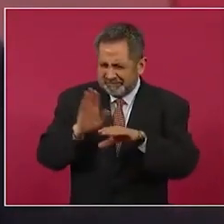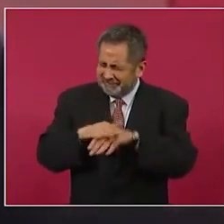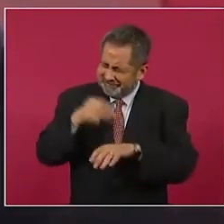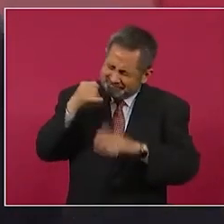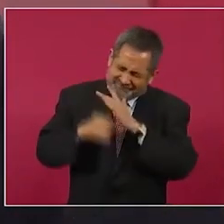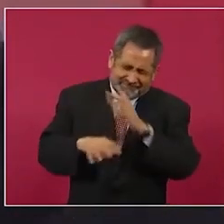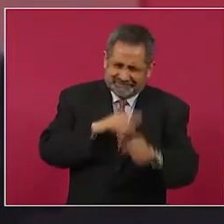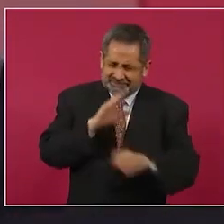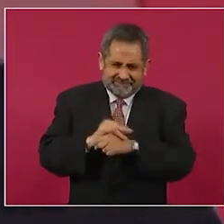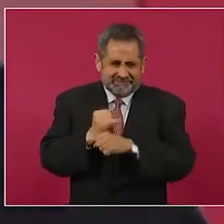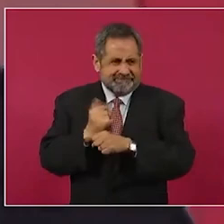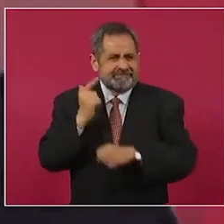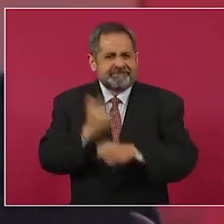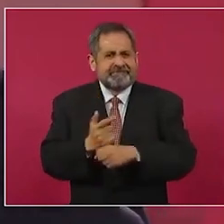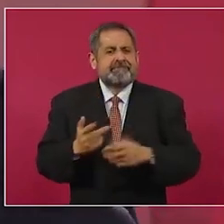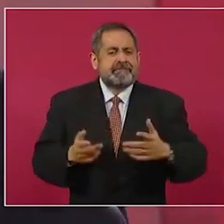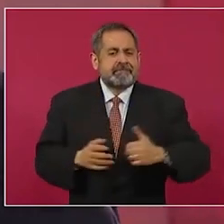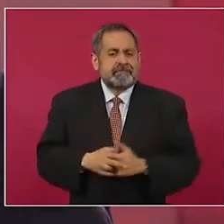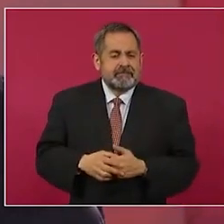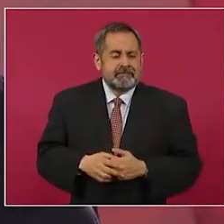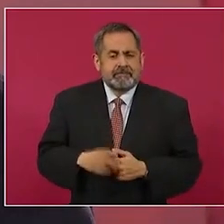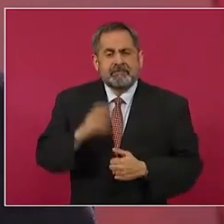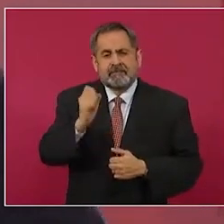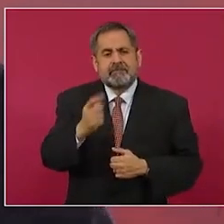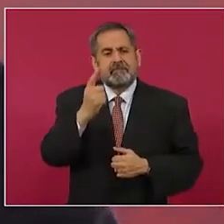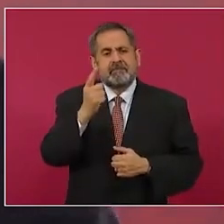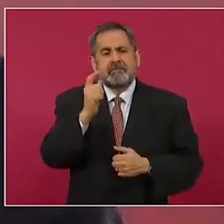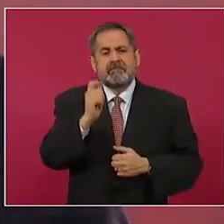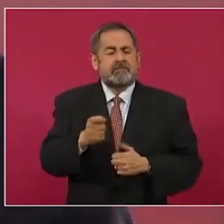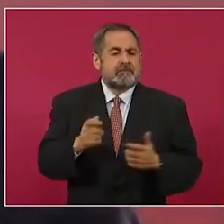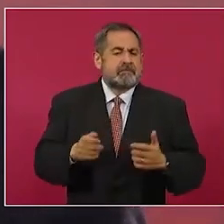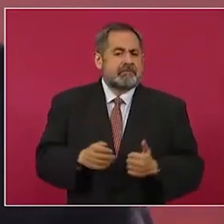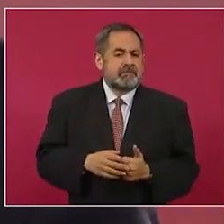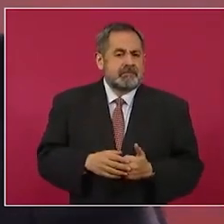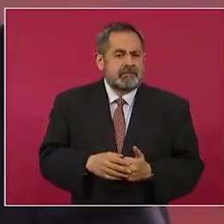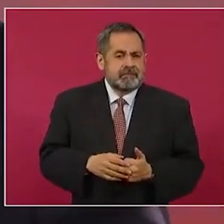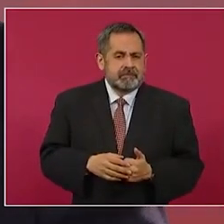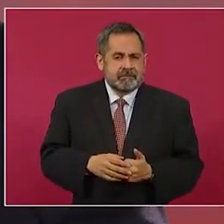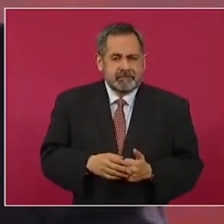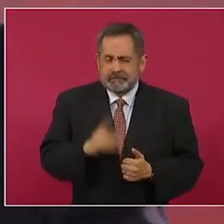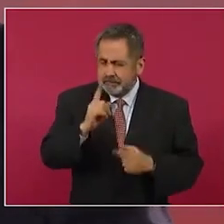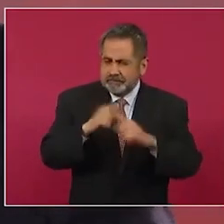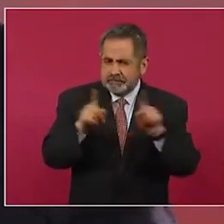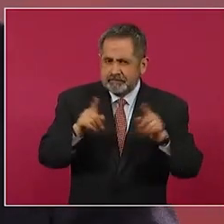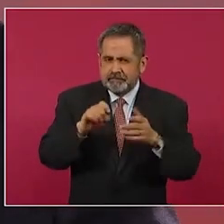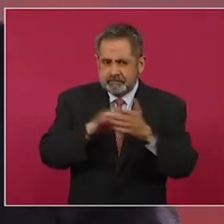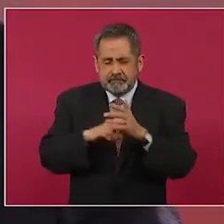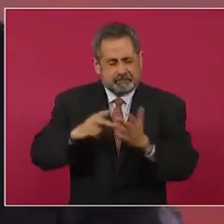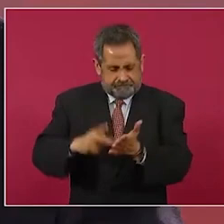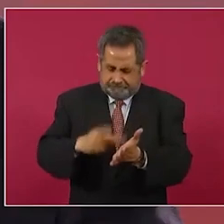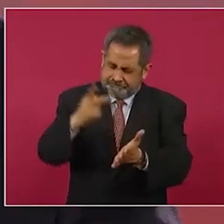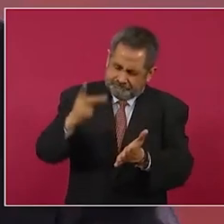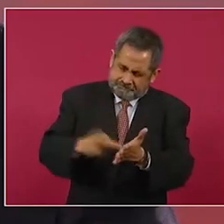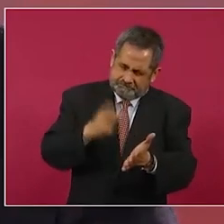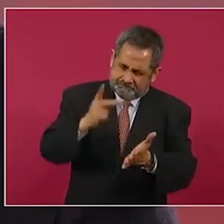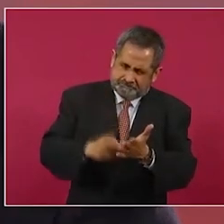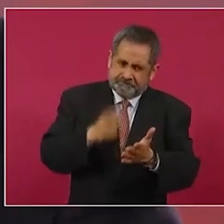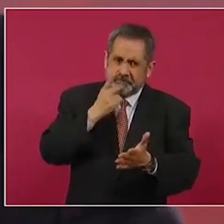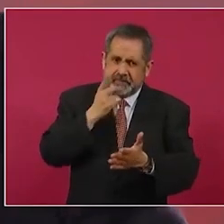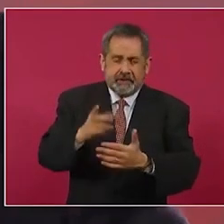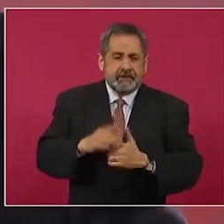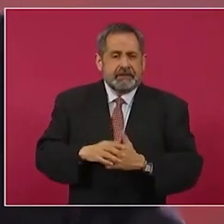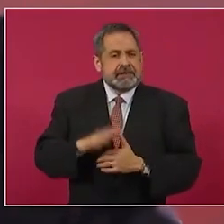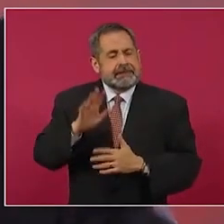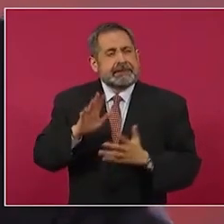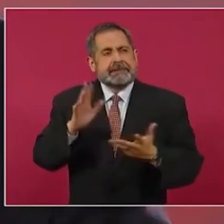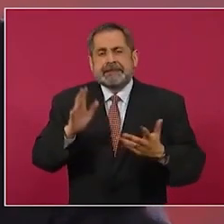fondo. La diferencia, lo que pasa es que lo digo y lo digo y